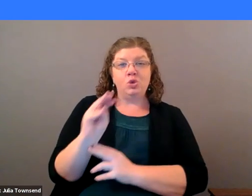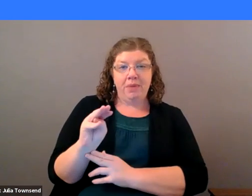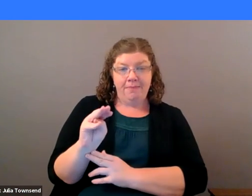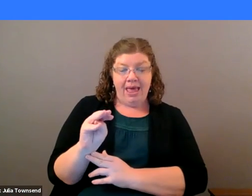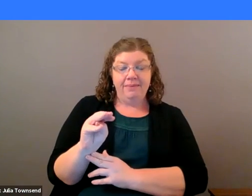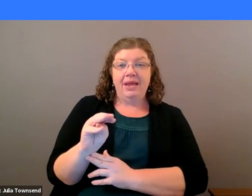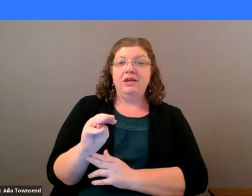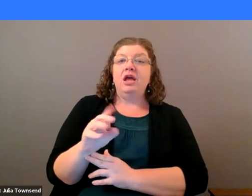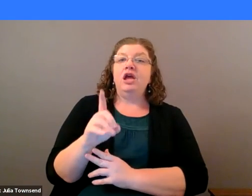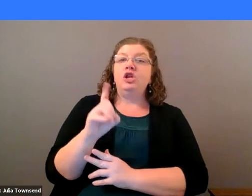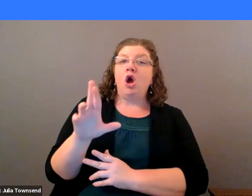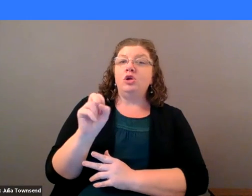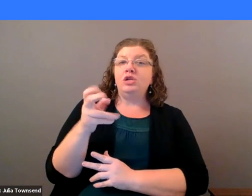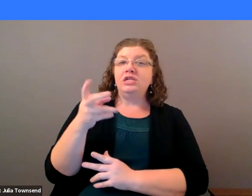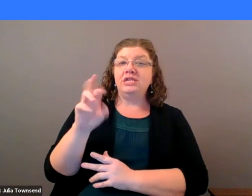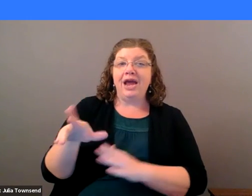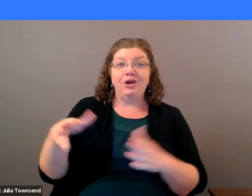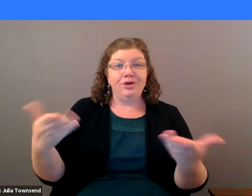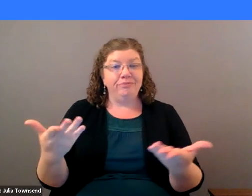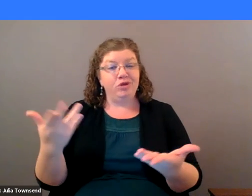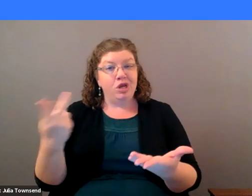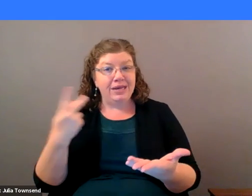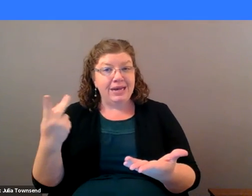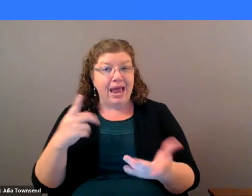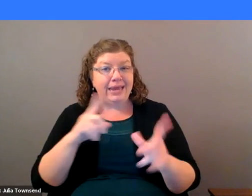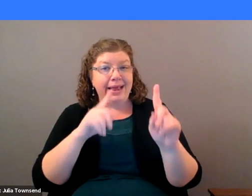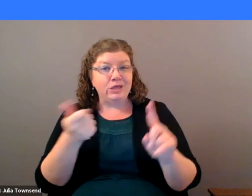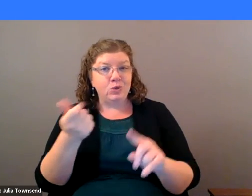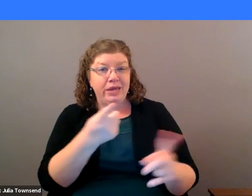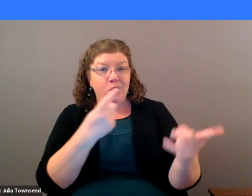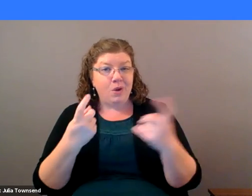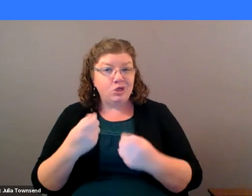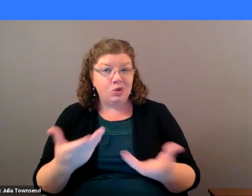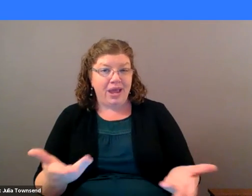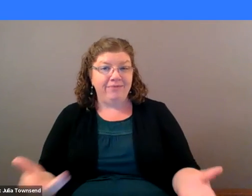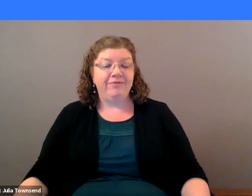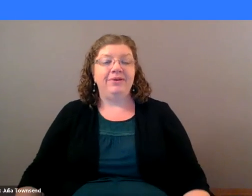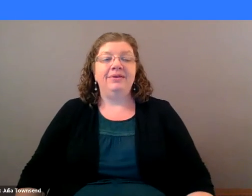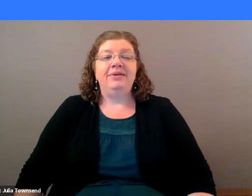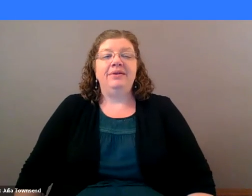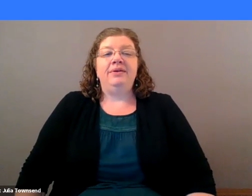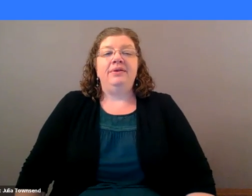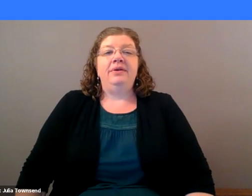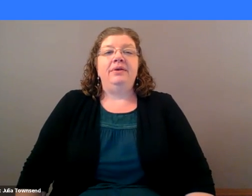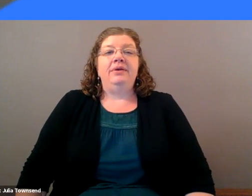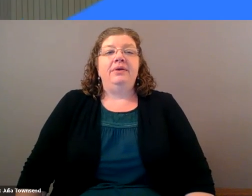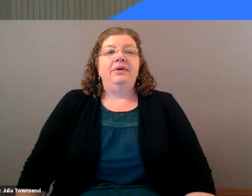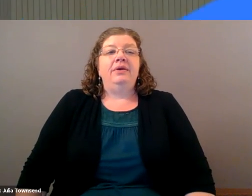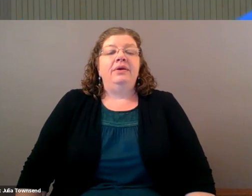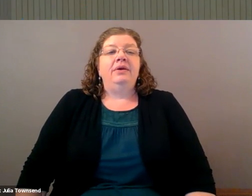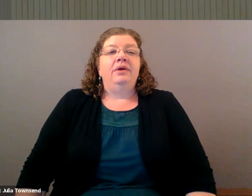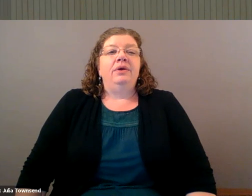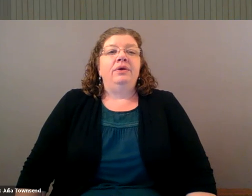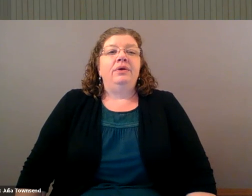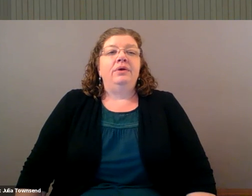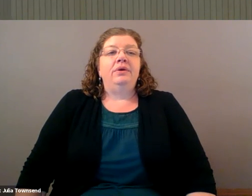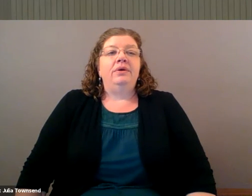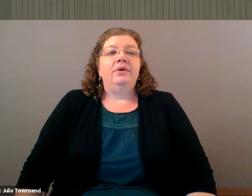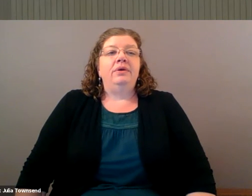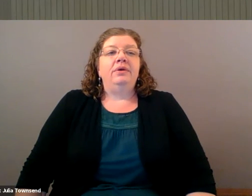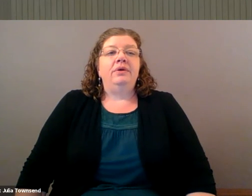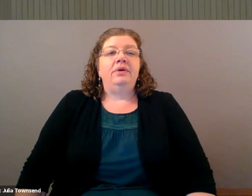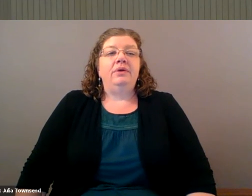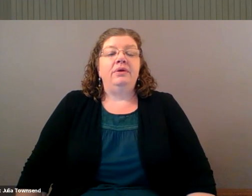camino hacia la adopción para Illustrative Mathematics y podemos contestar sus preguntas, si tienen alguna. ¿Miembros del